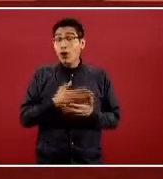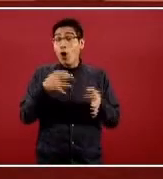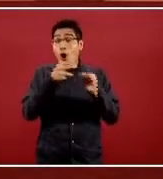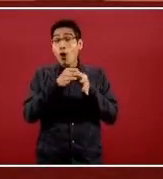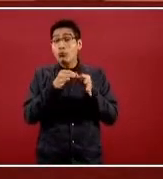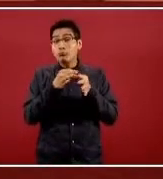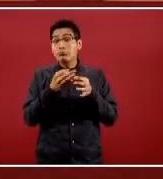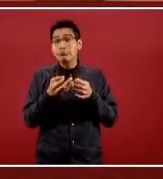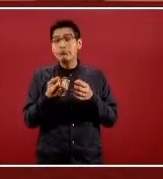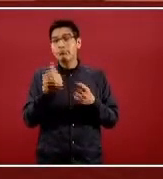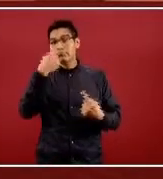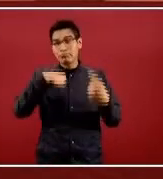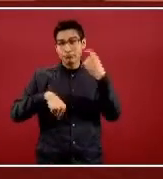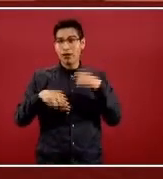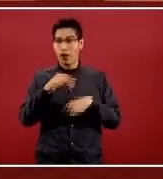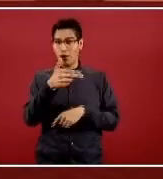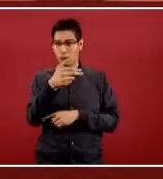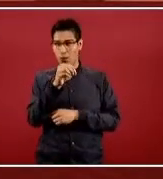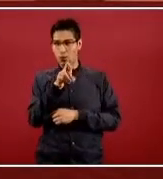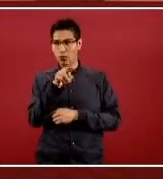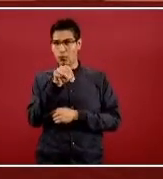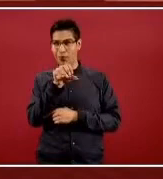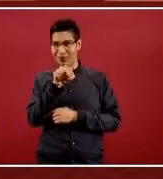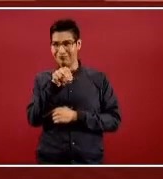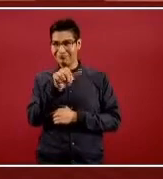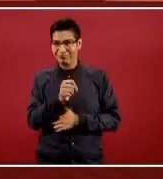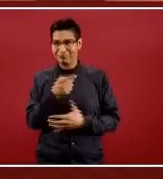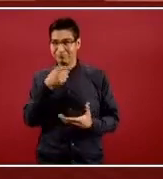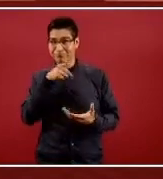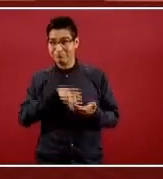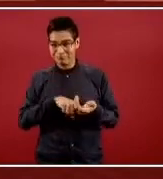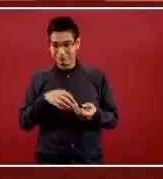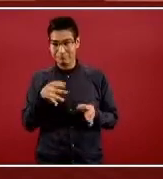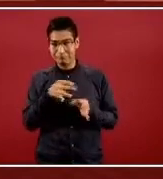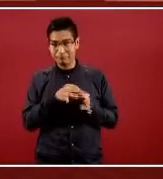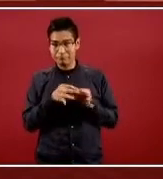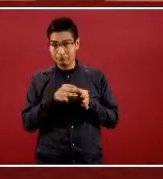gran diversidad de variantes en las que podría estar